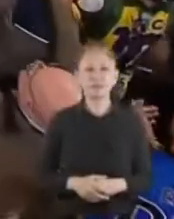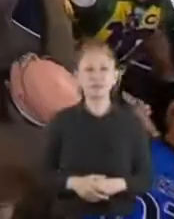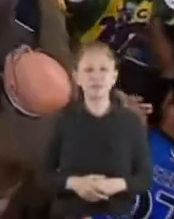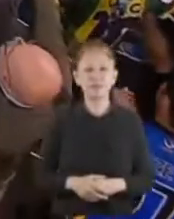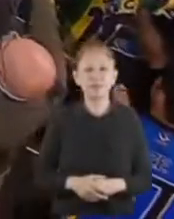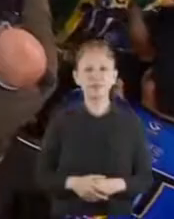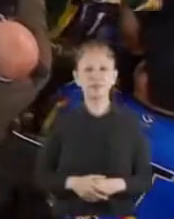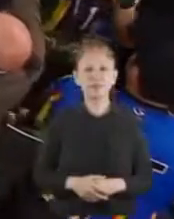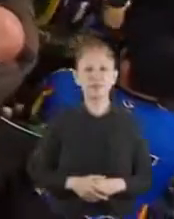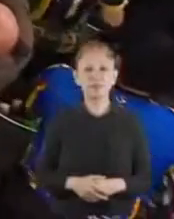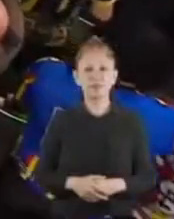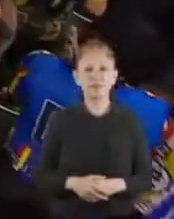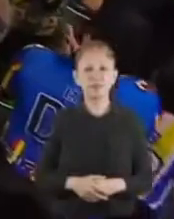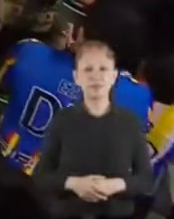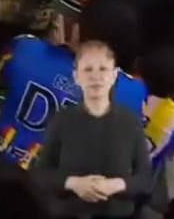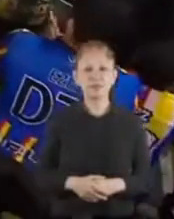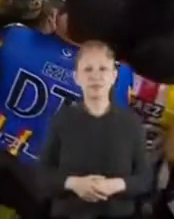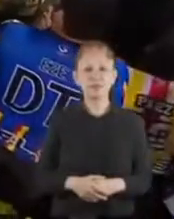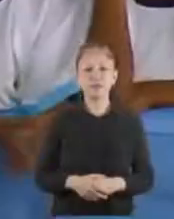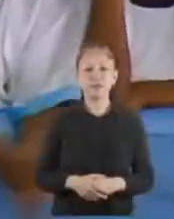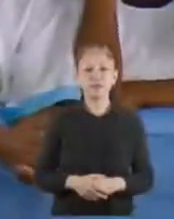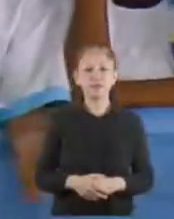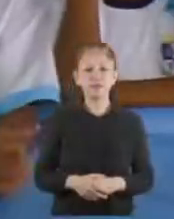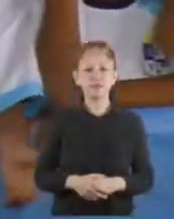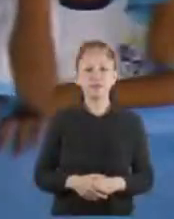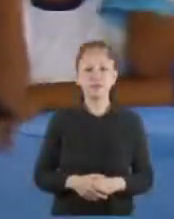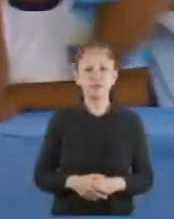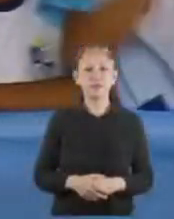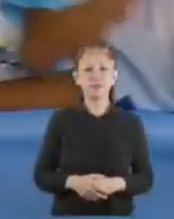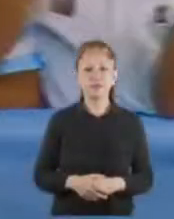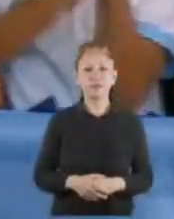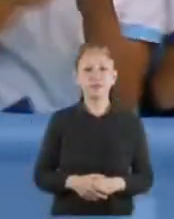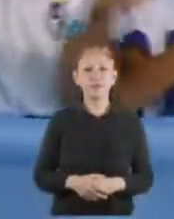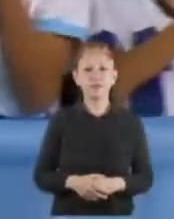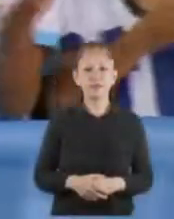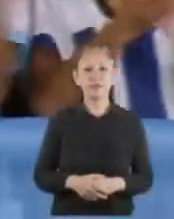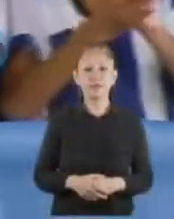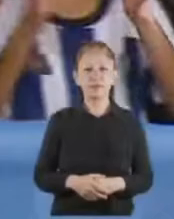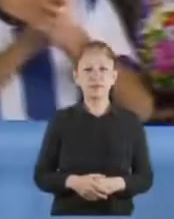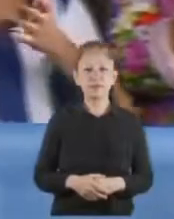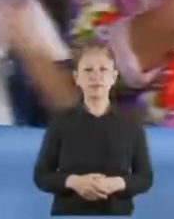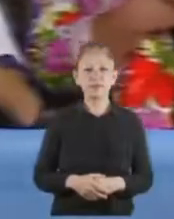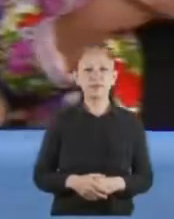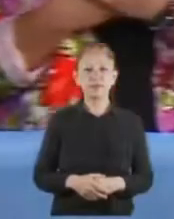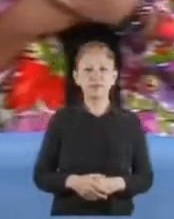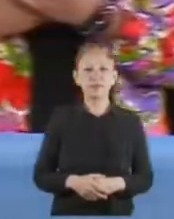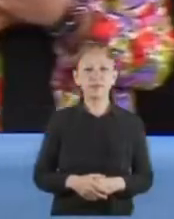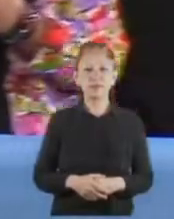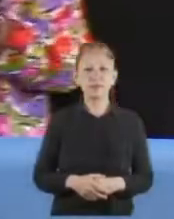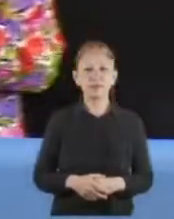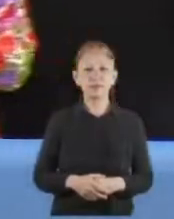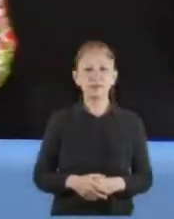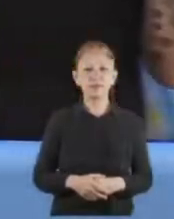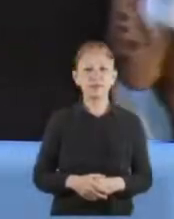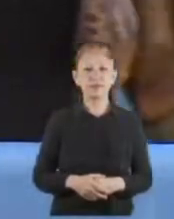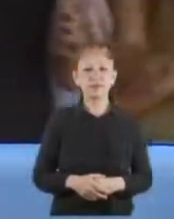Los clubes de barrio tenemos mamás y papás héroes que dejan familia,